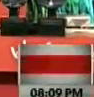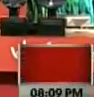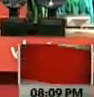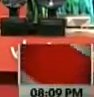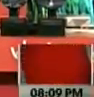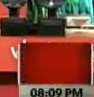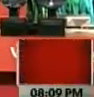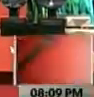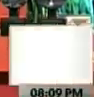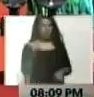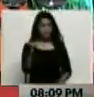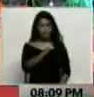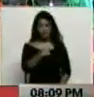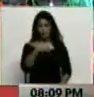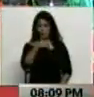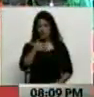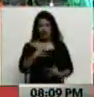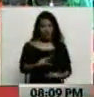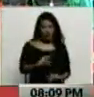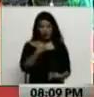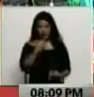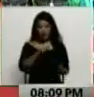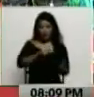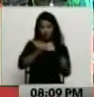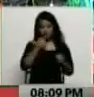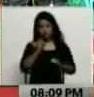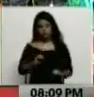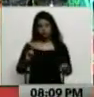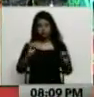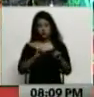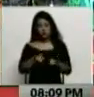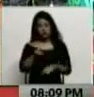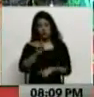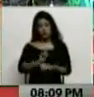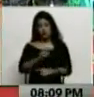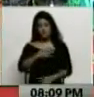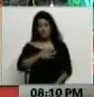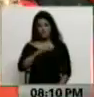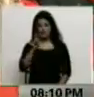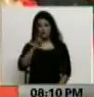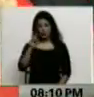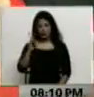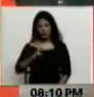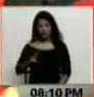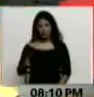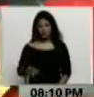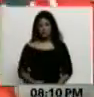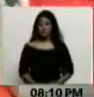república mucho antes sin ningún interés solo el interés de amar esta